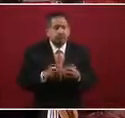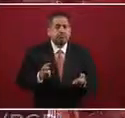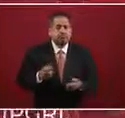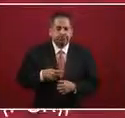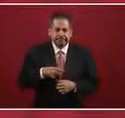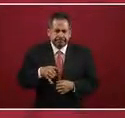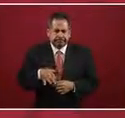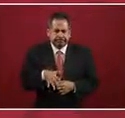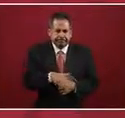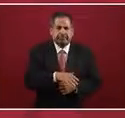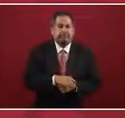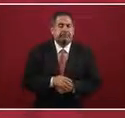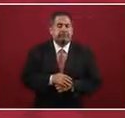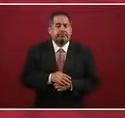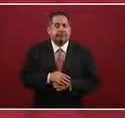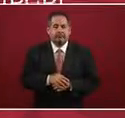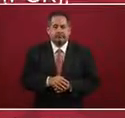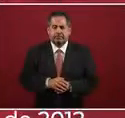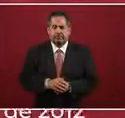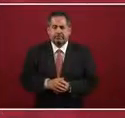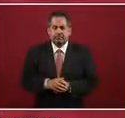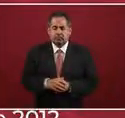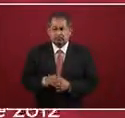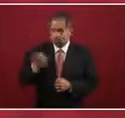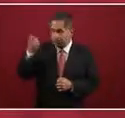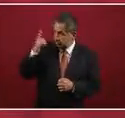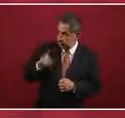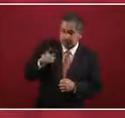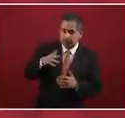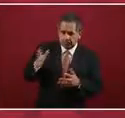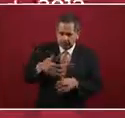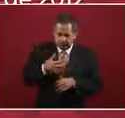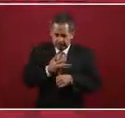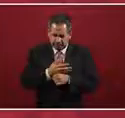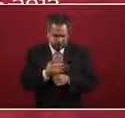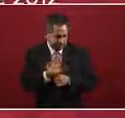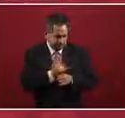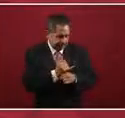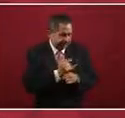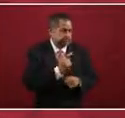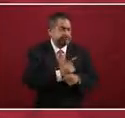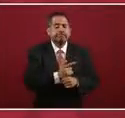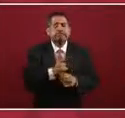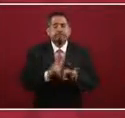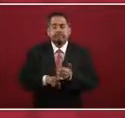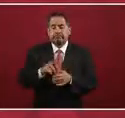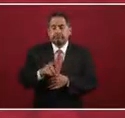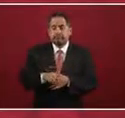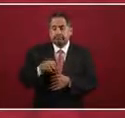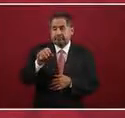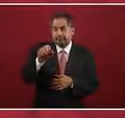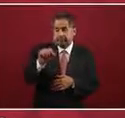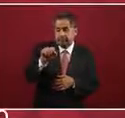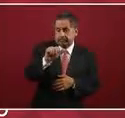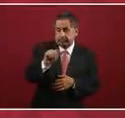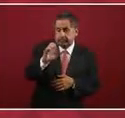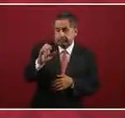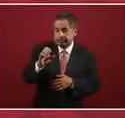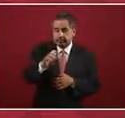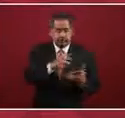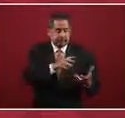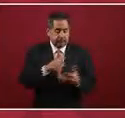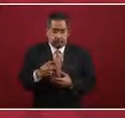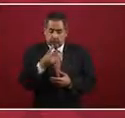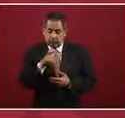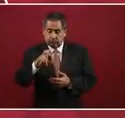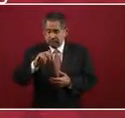Derivado de esa instrucción del señor presidente, les comento que al SAE llegaron a